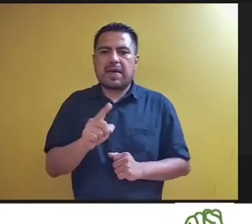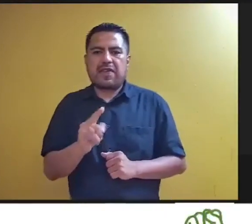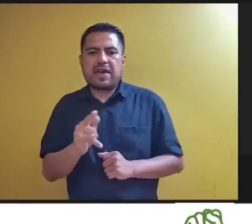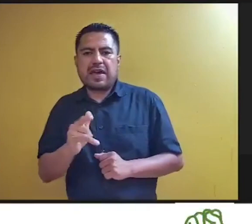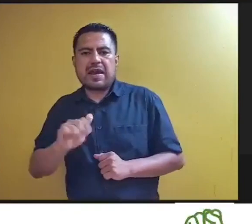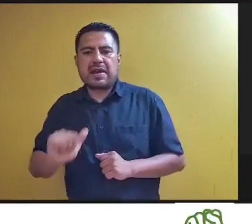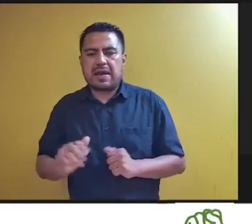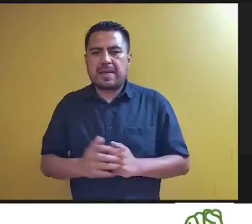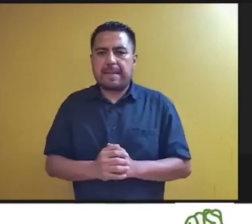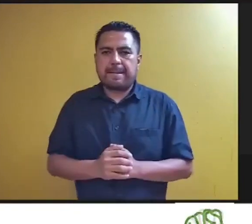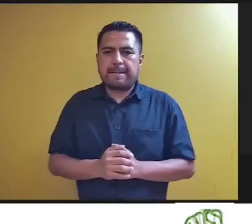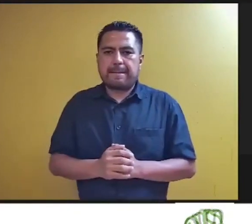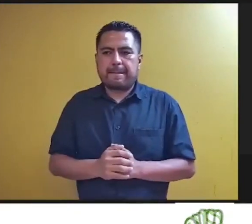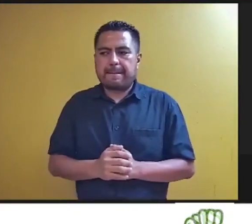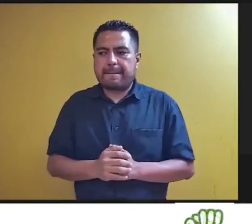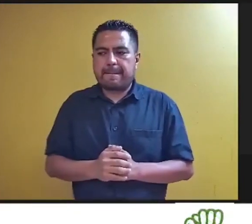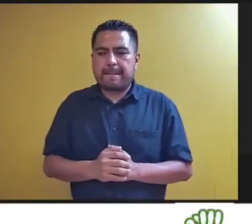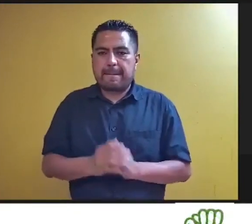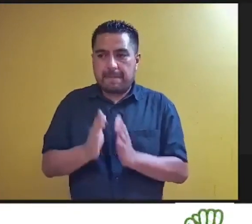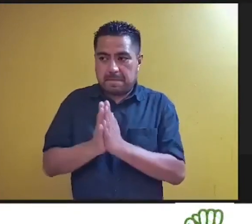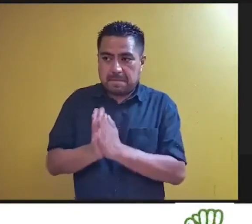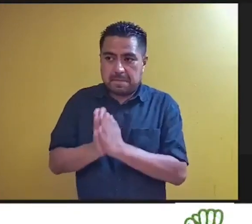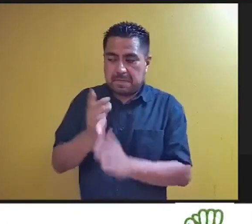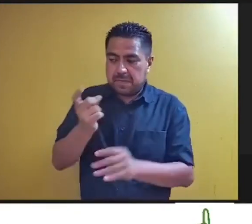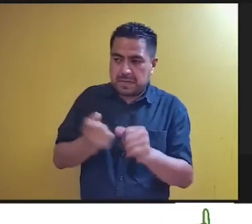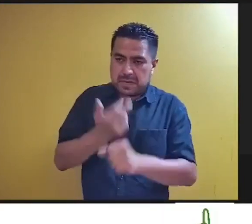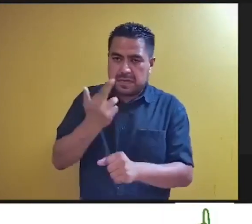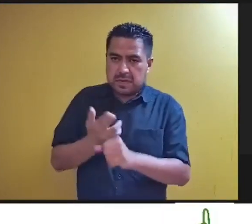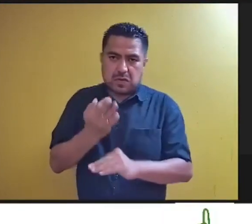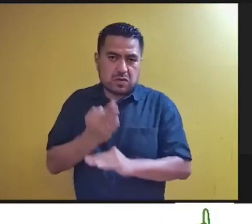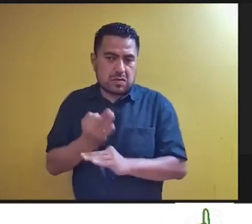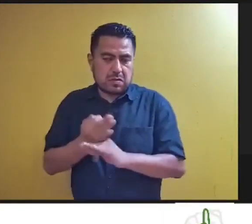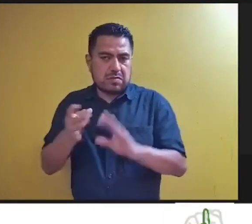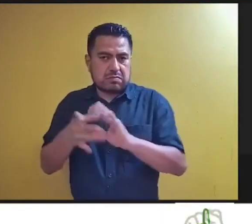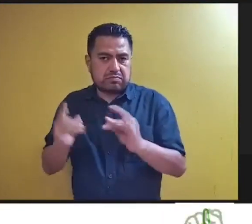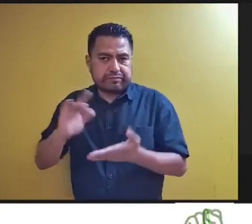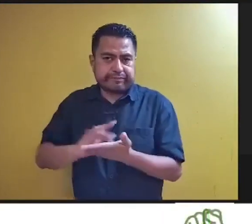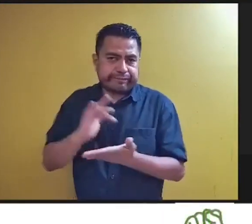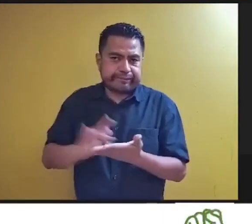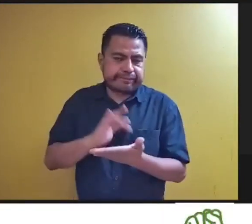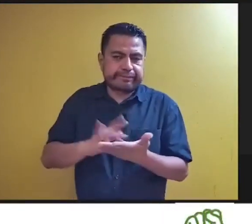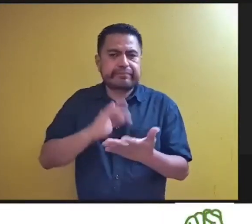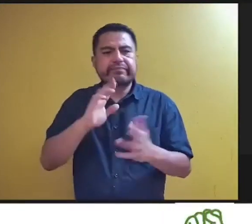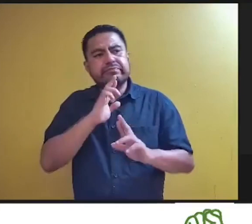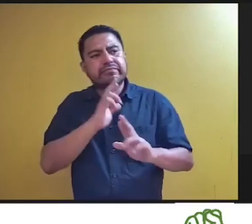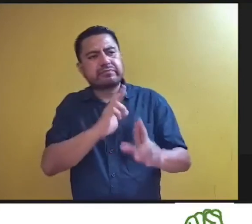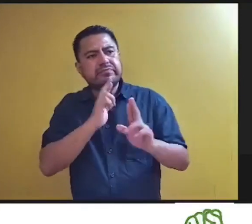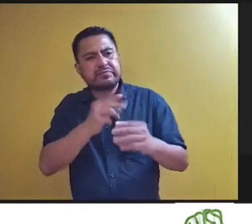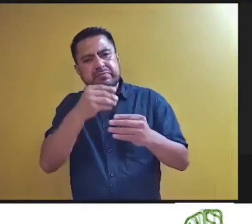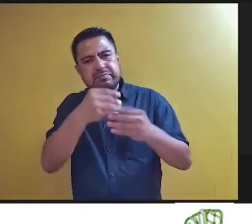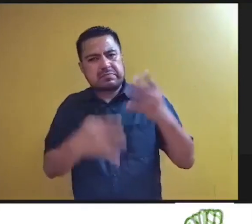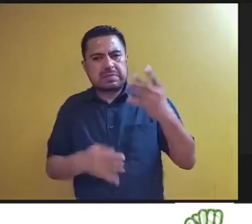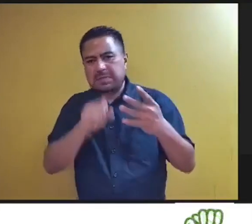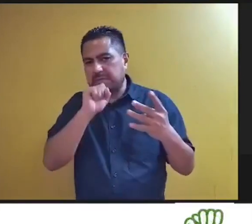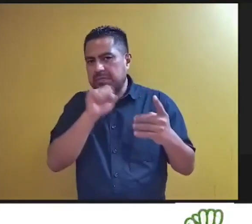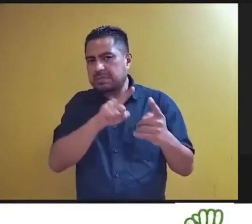Alcaraz. Le solicito, por favor, secretaria, nos apoye con la cuenta y los resolutivos del